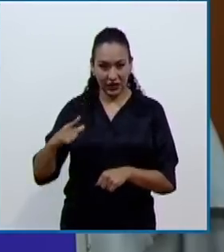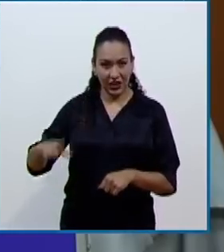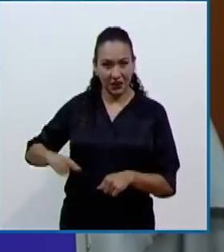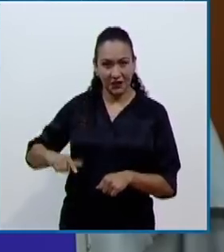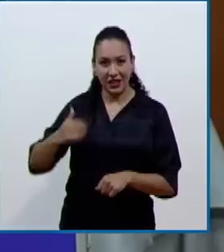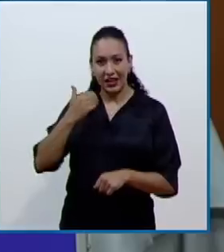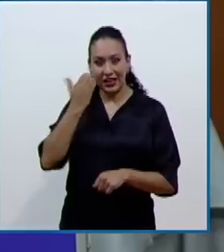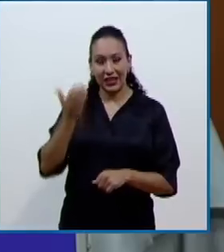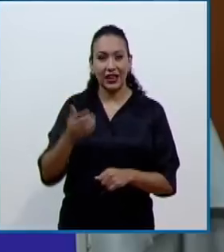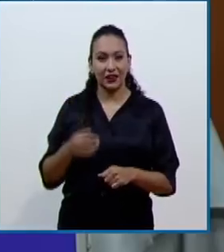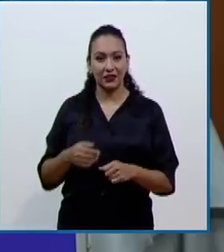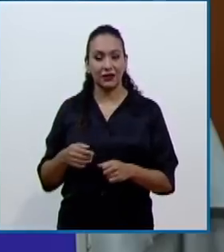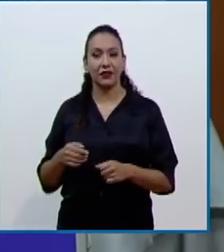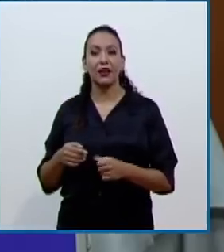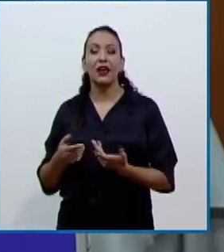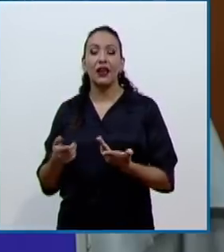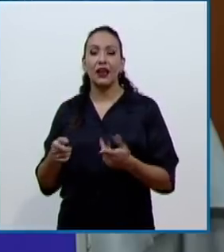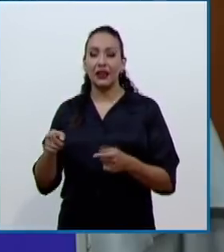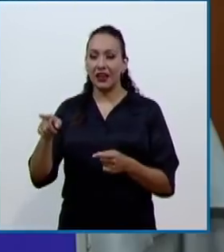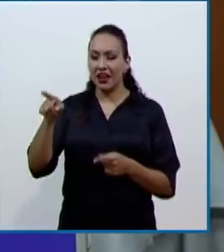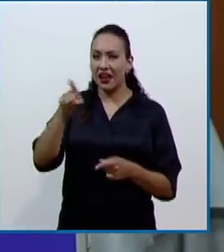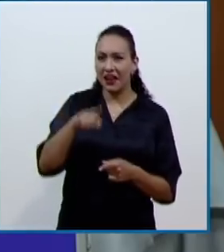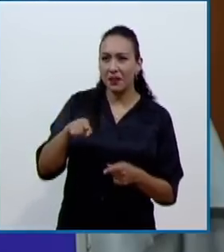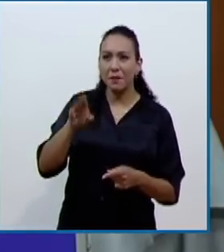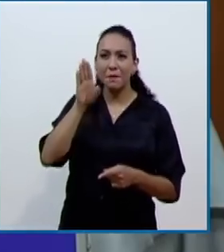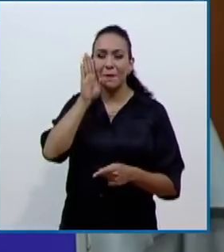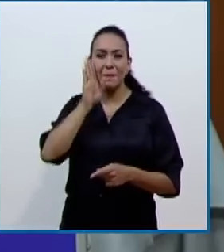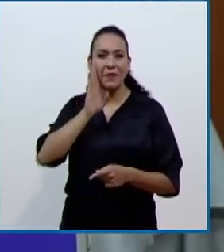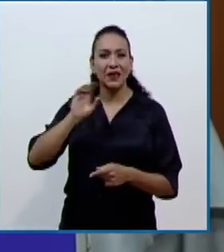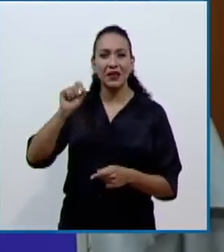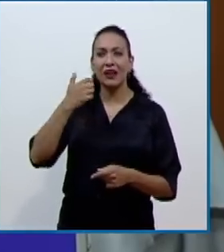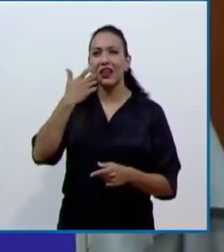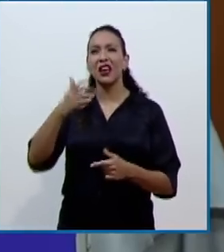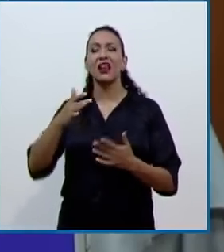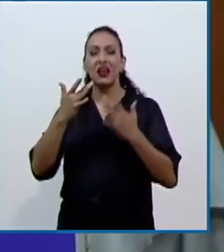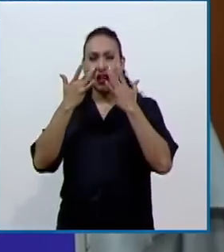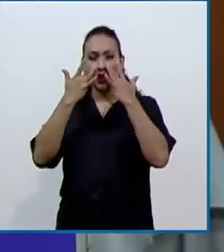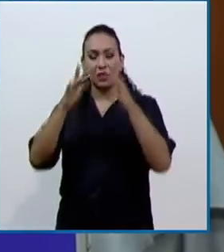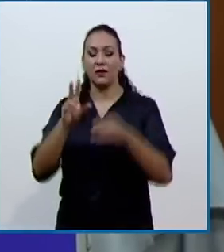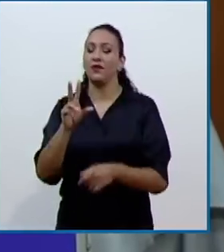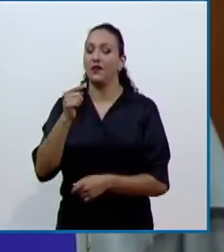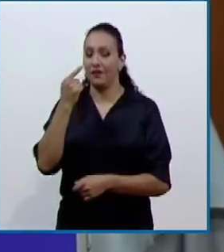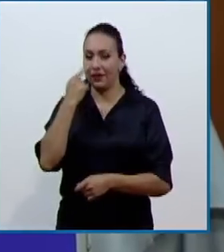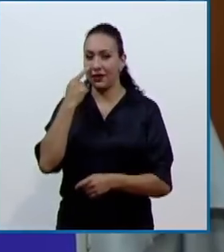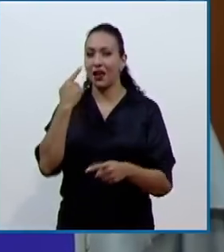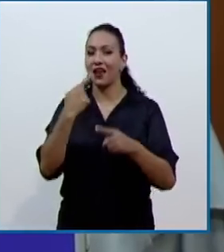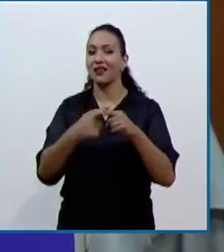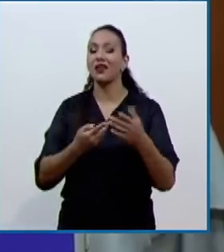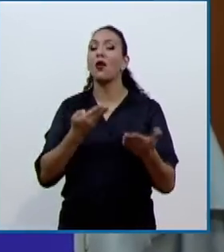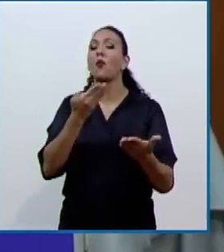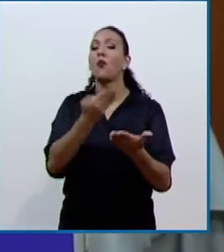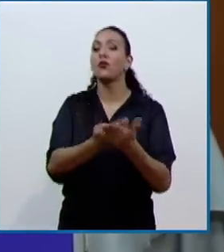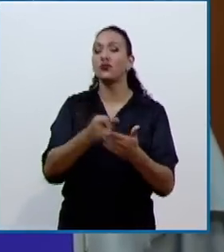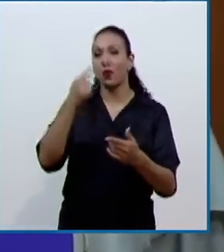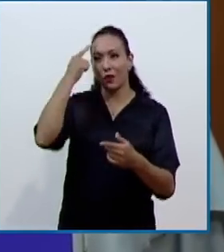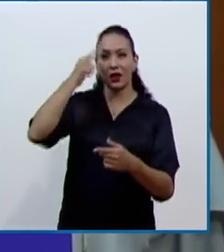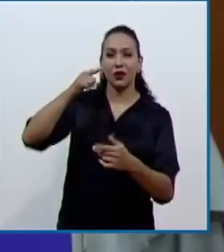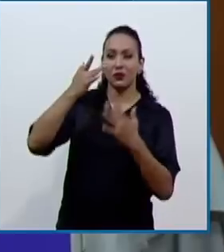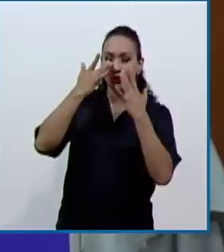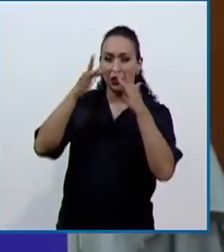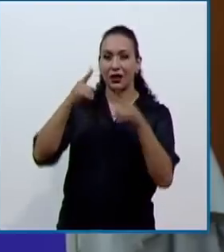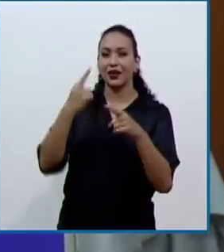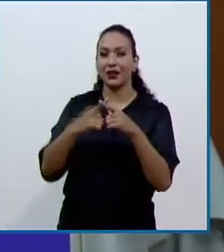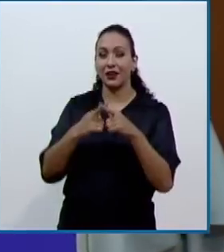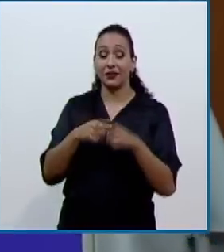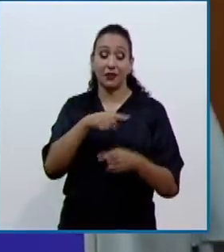los ministros por su haber de retiro. No, los que pusieron la condición para ese haber de retiro fue la